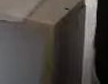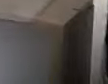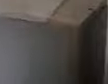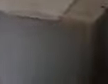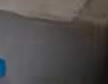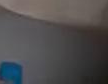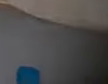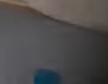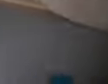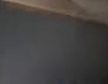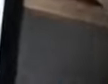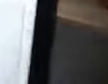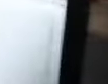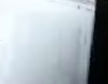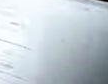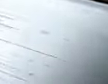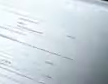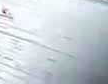477.199 autorizaciones,